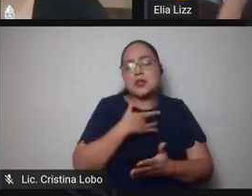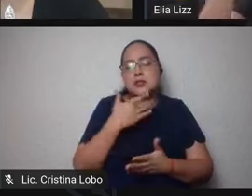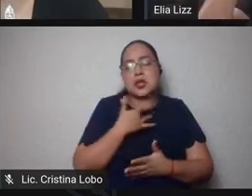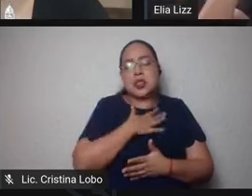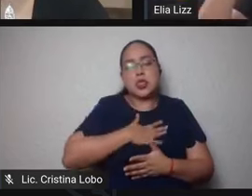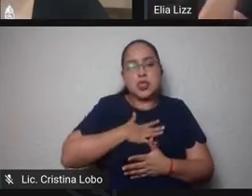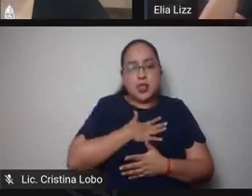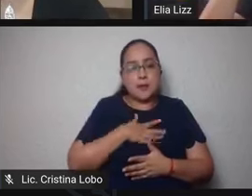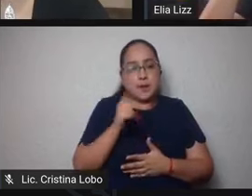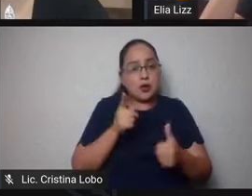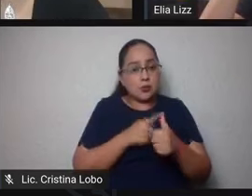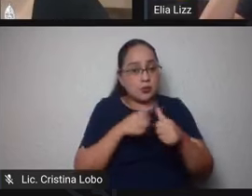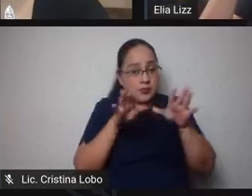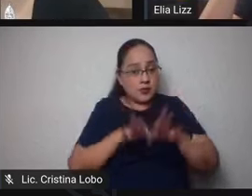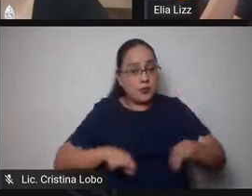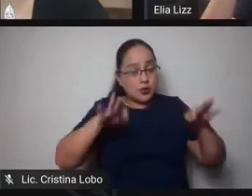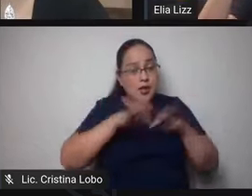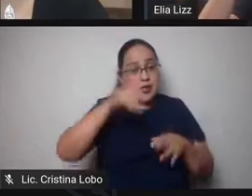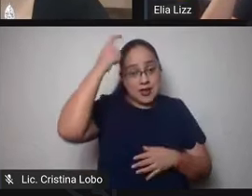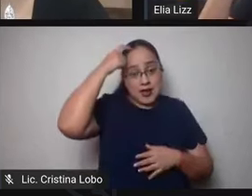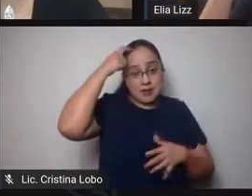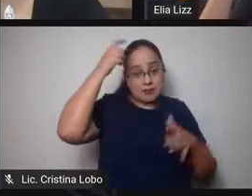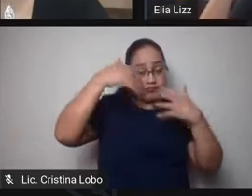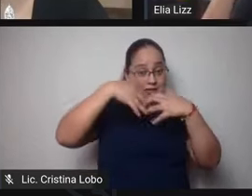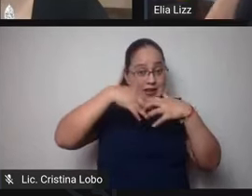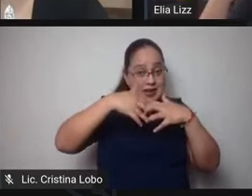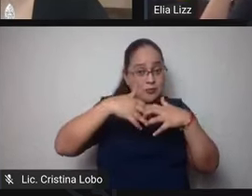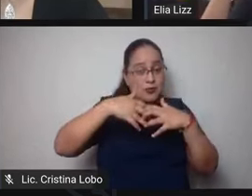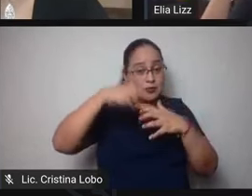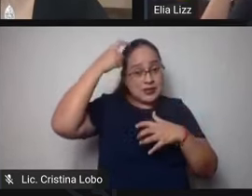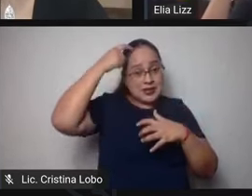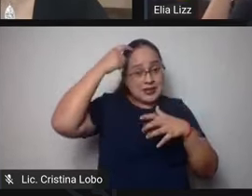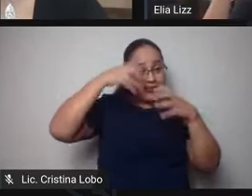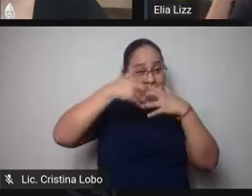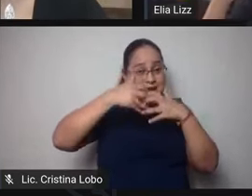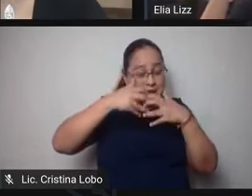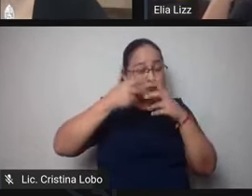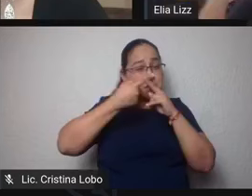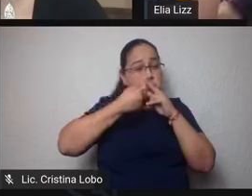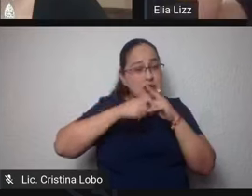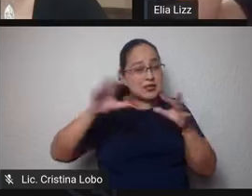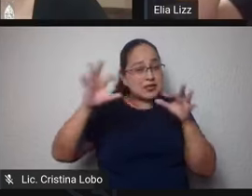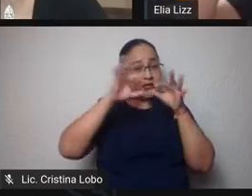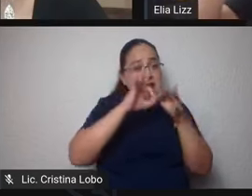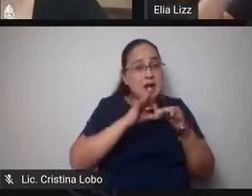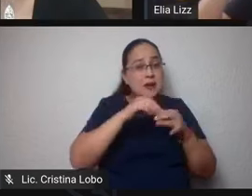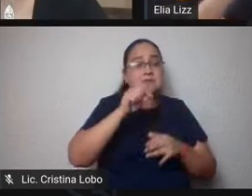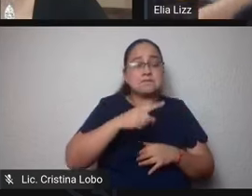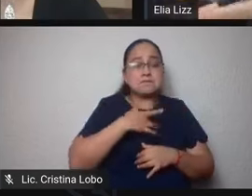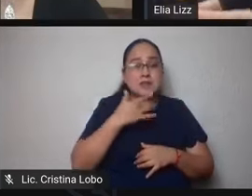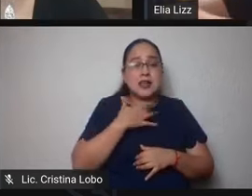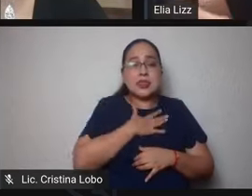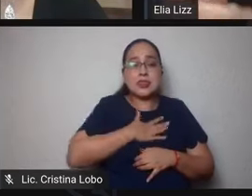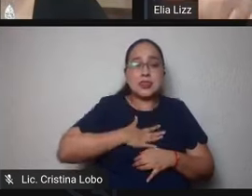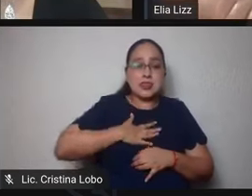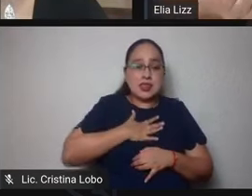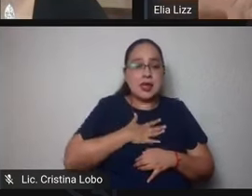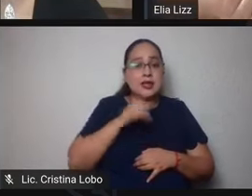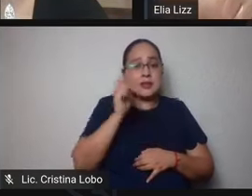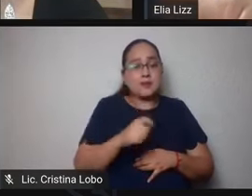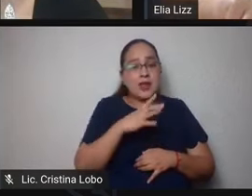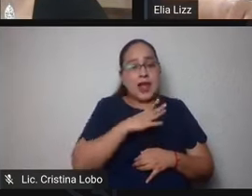cerebro. Entonces, al momento de que se estimula y se activa la parte de la excitación, manda una gran cantidad de